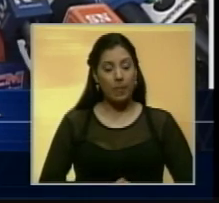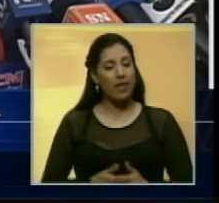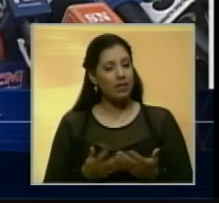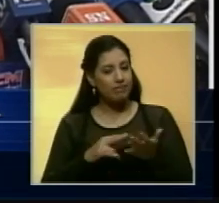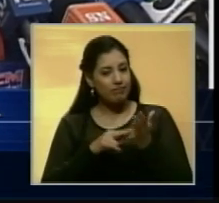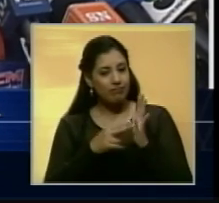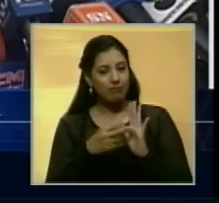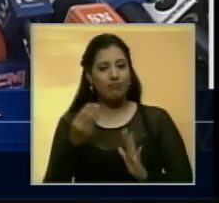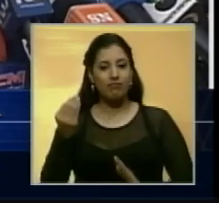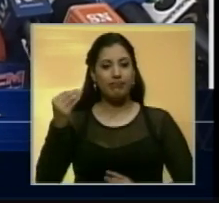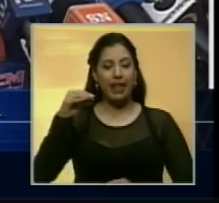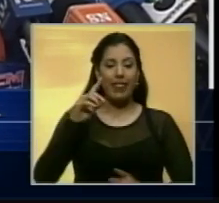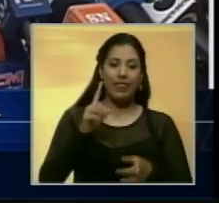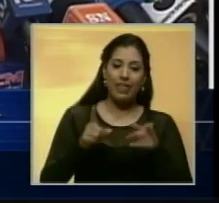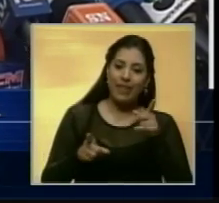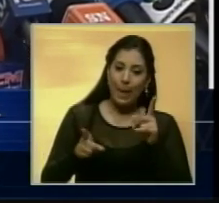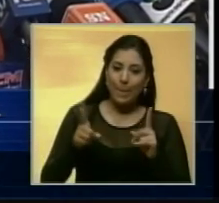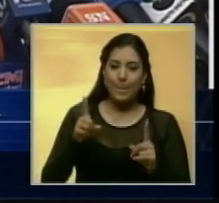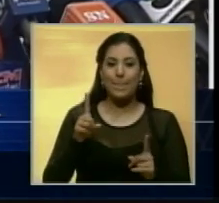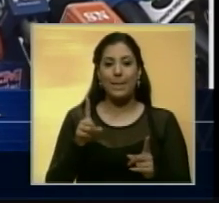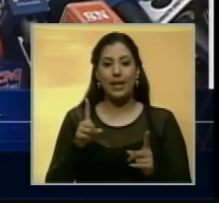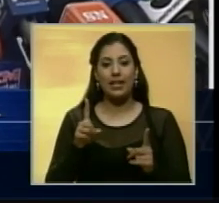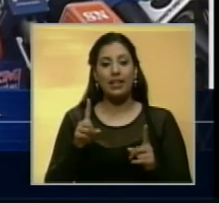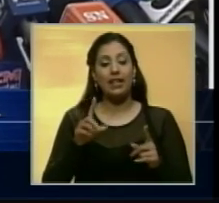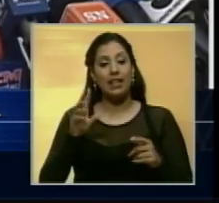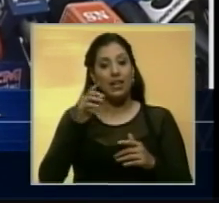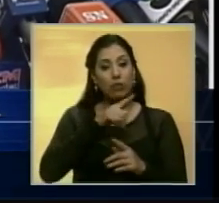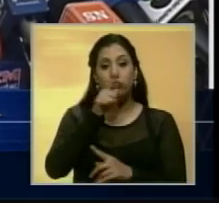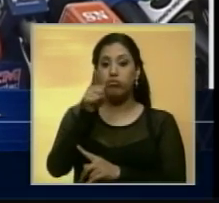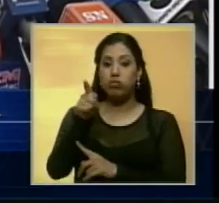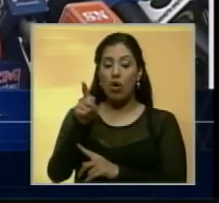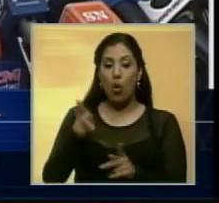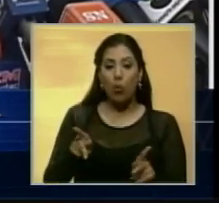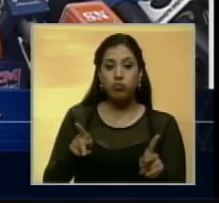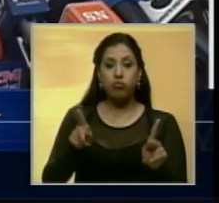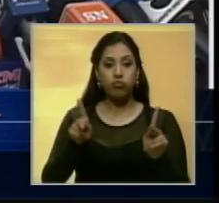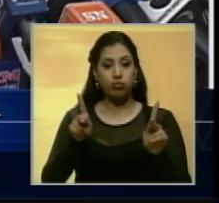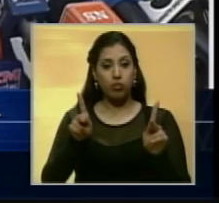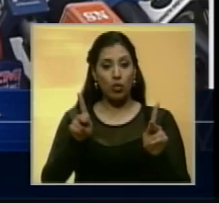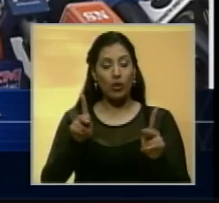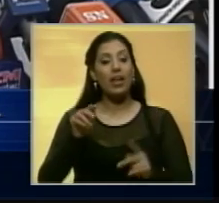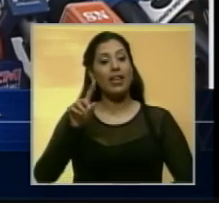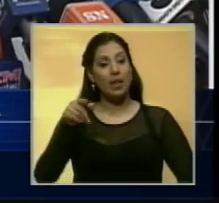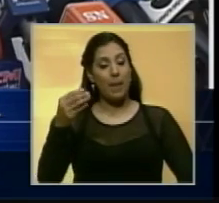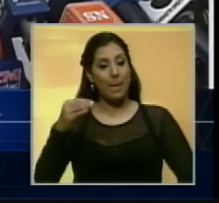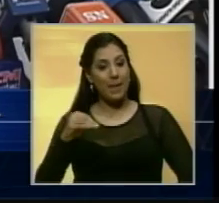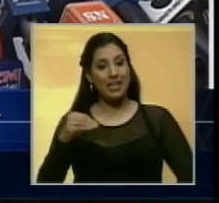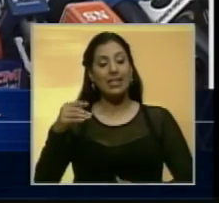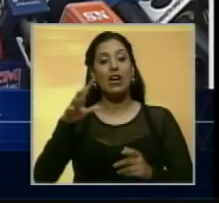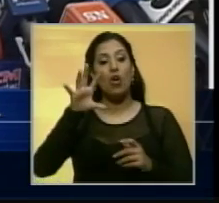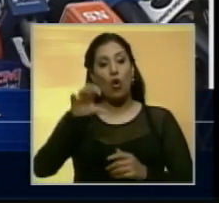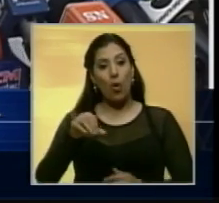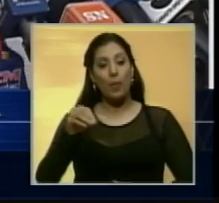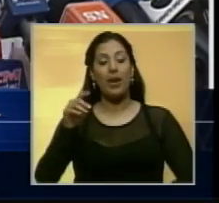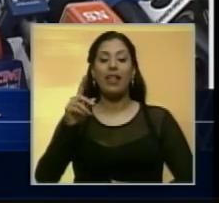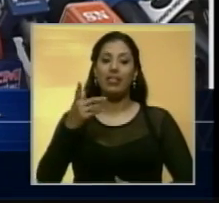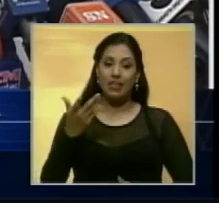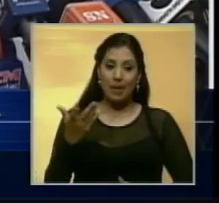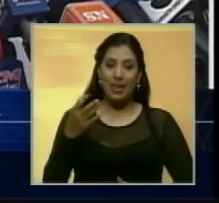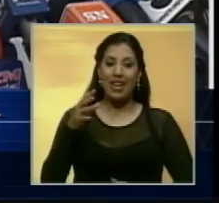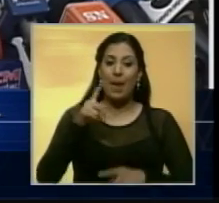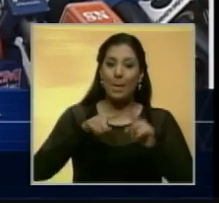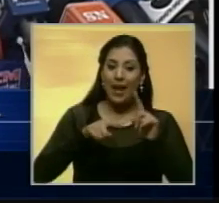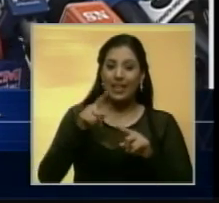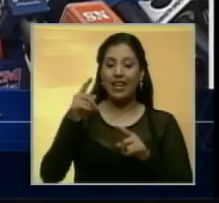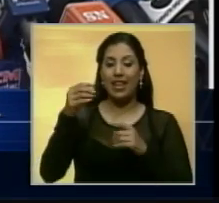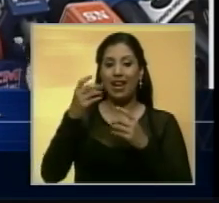Ese incremento depende de la asignación oportuna y suficiente y el acceso oportuno y suficiente a